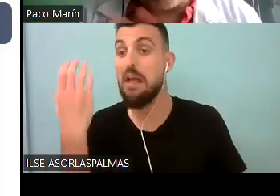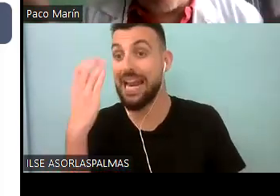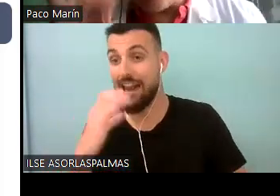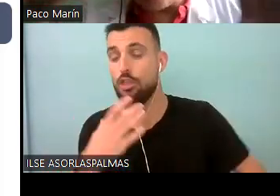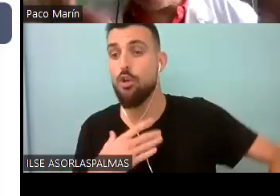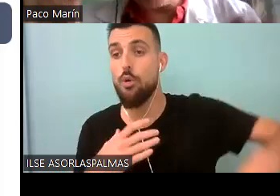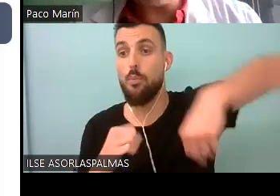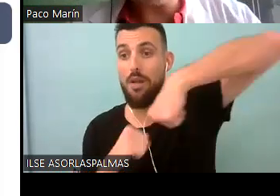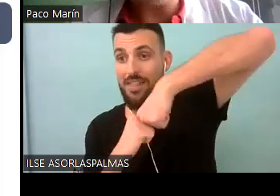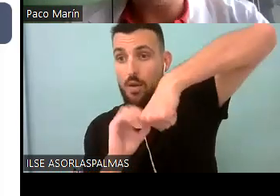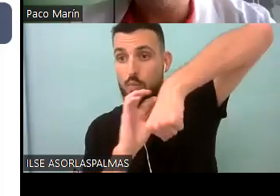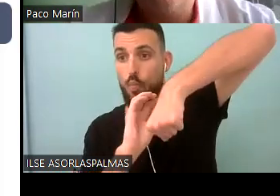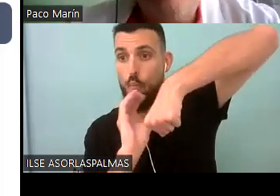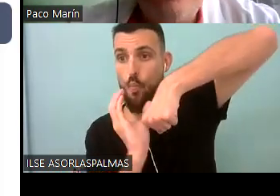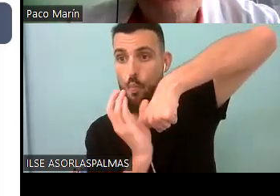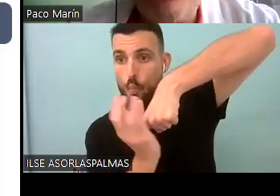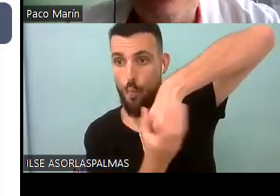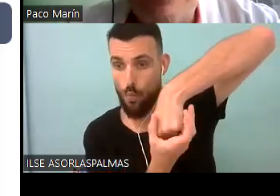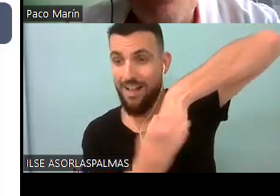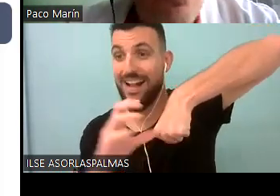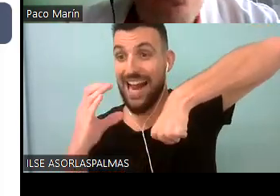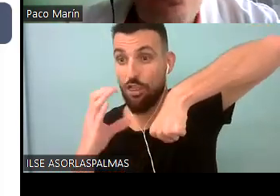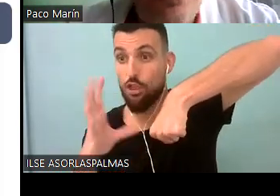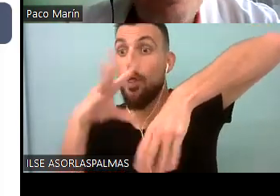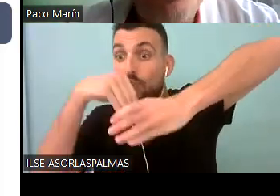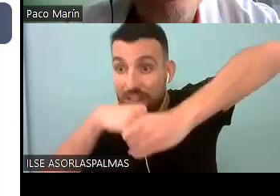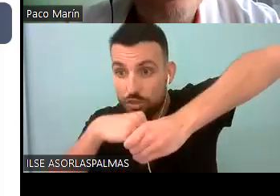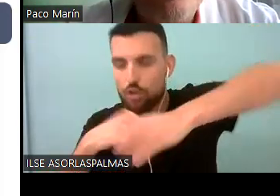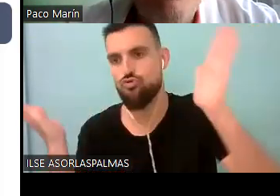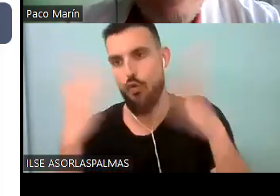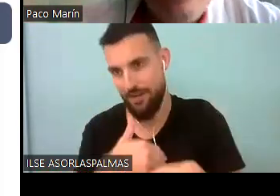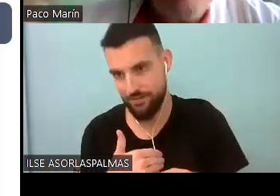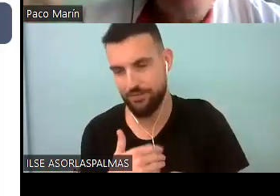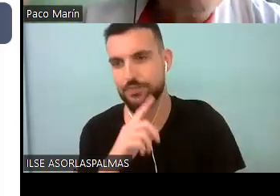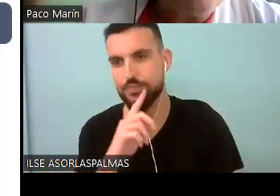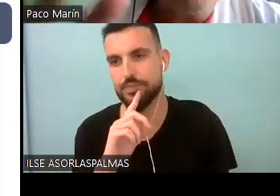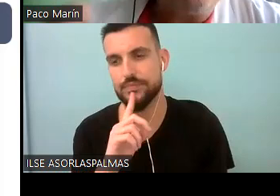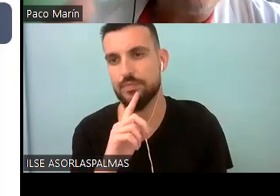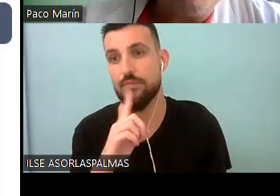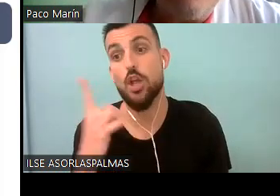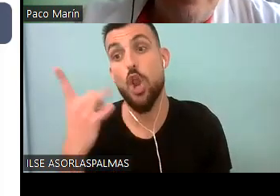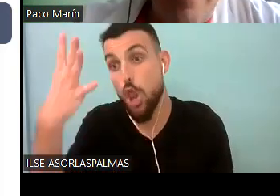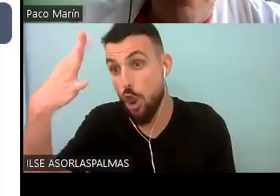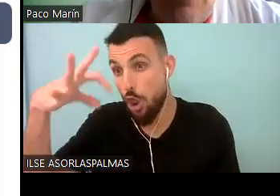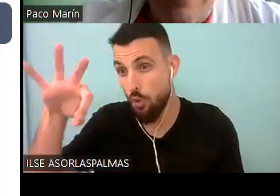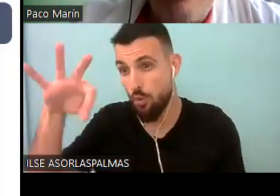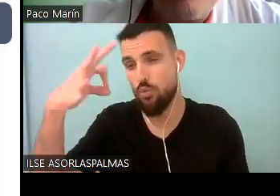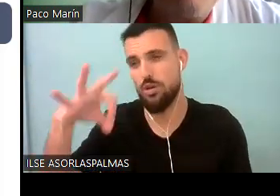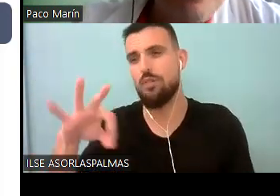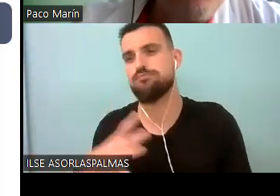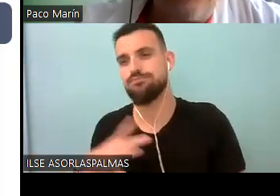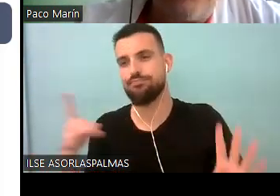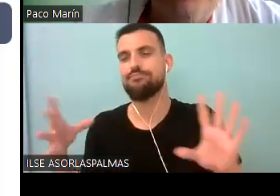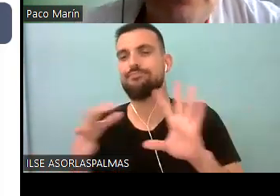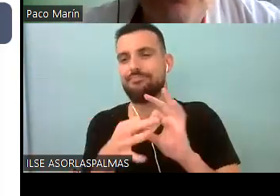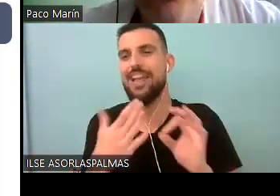déficit. O sea, son dos conceptos que no tienen relación uno con otro. Que la única asociación que podemos encontrar es que con la edad aparecen